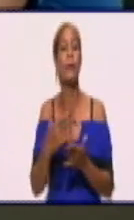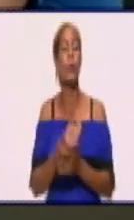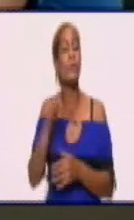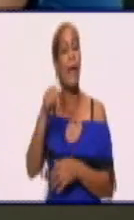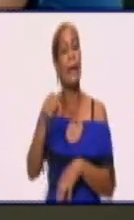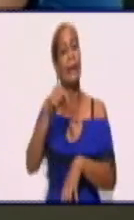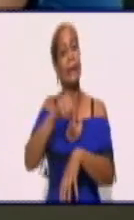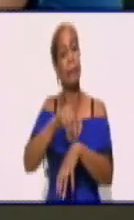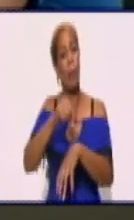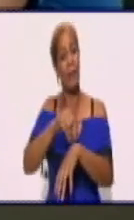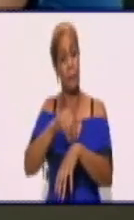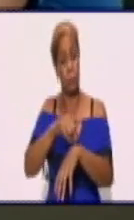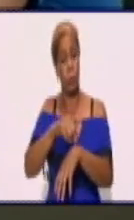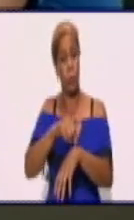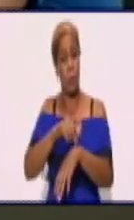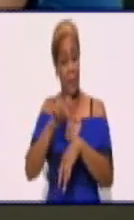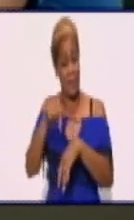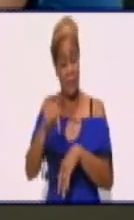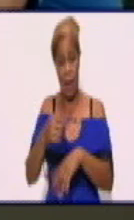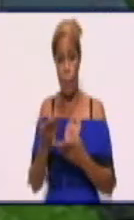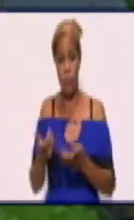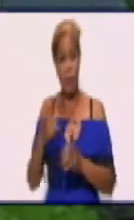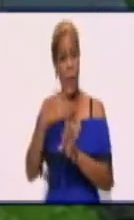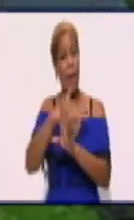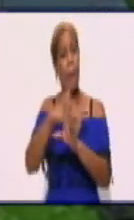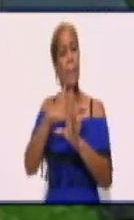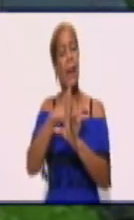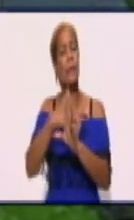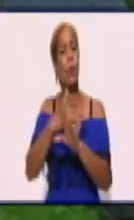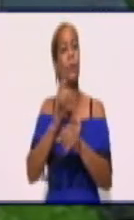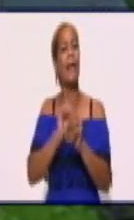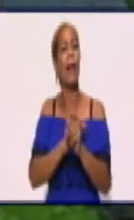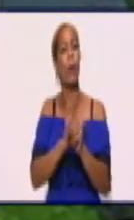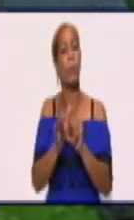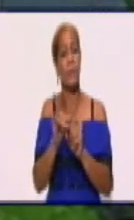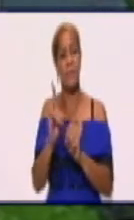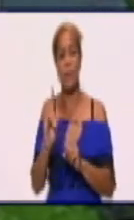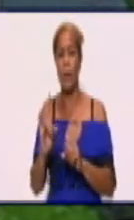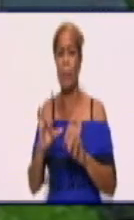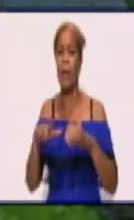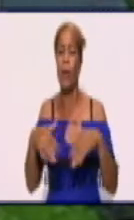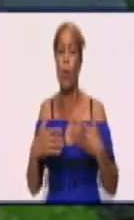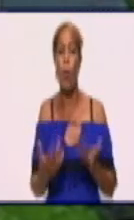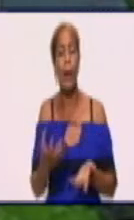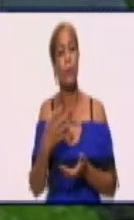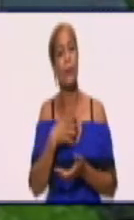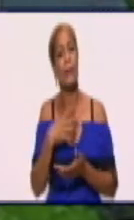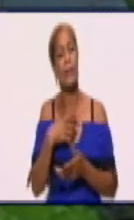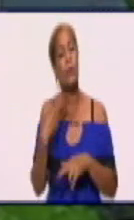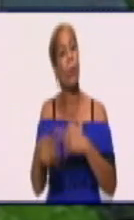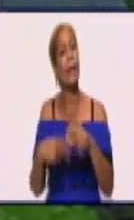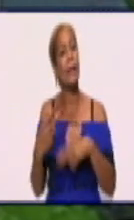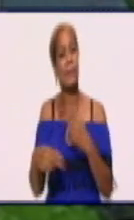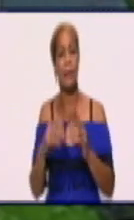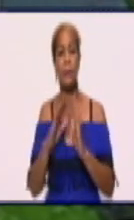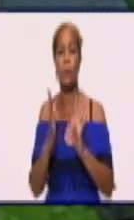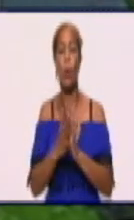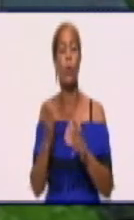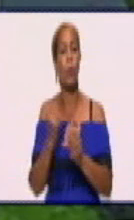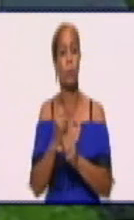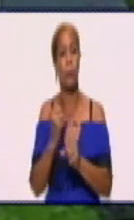nos encontramos en medio de la COVID-19, ¿cuánto han tenido que hacer los trabajadores de la